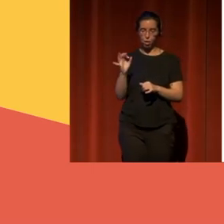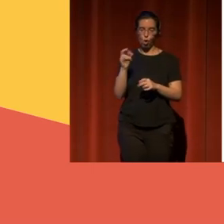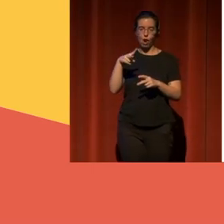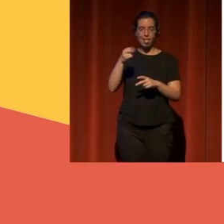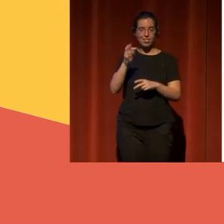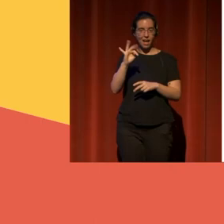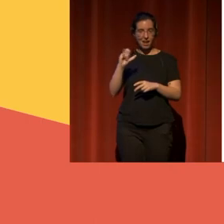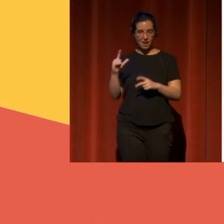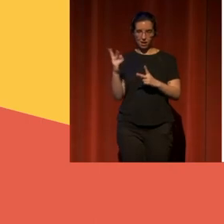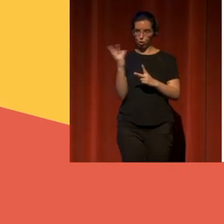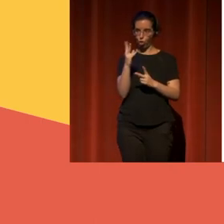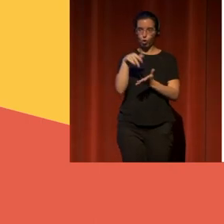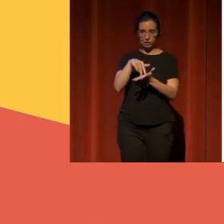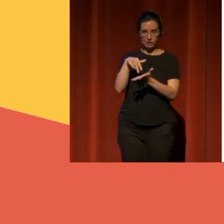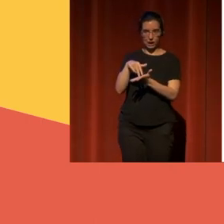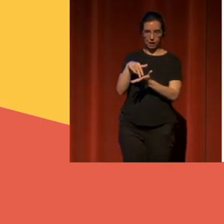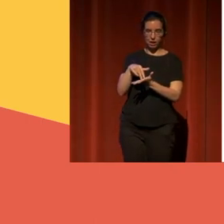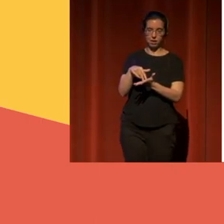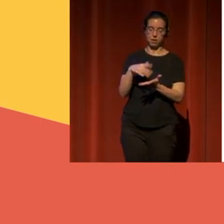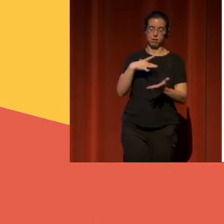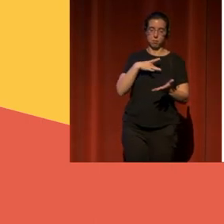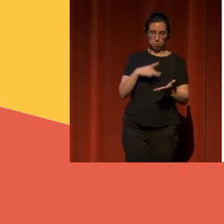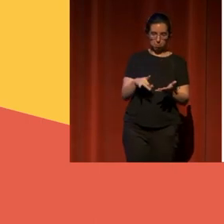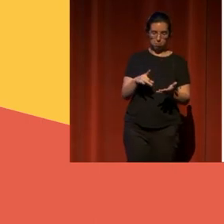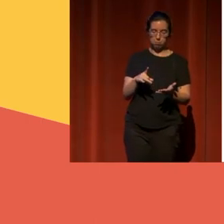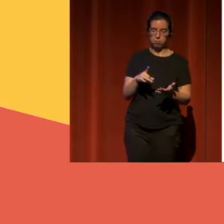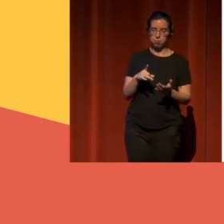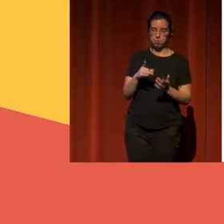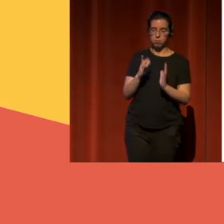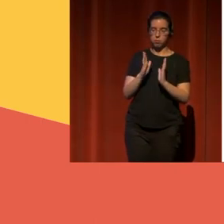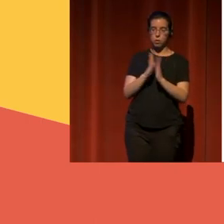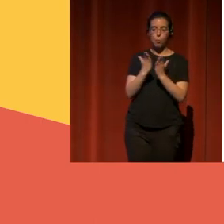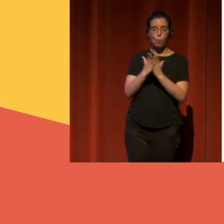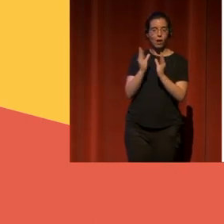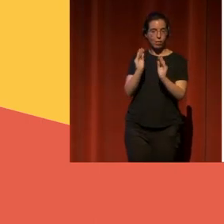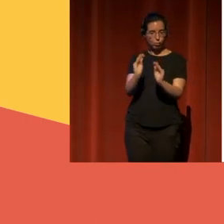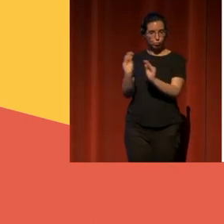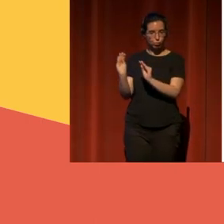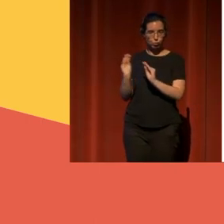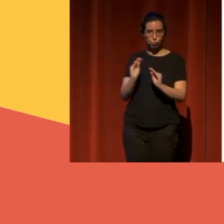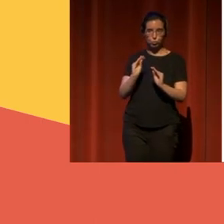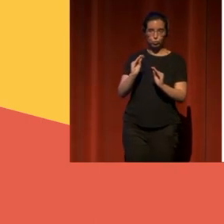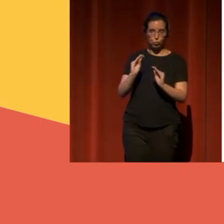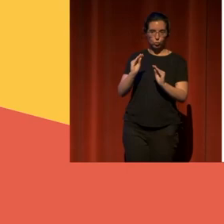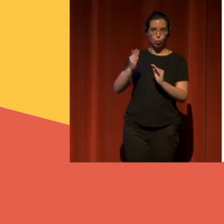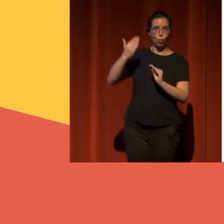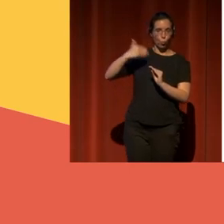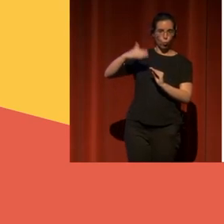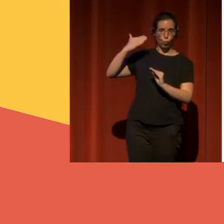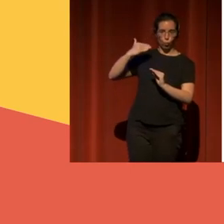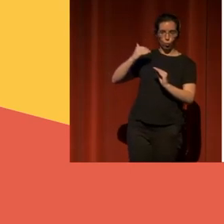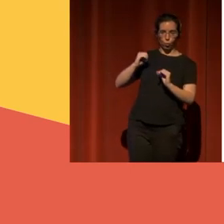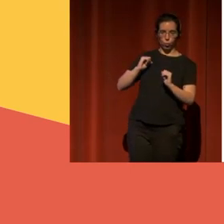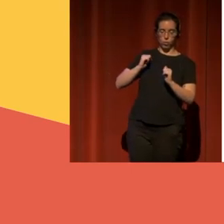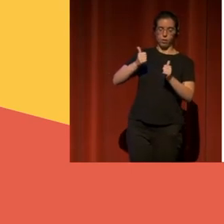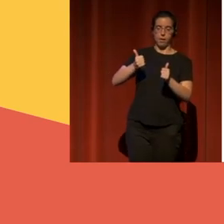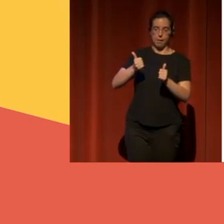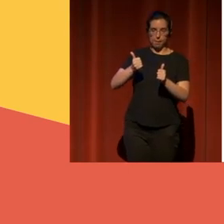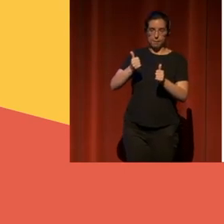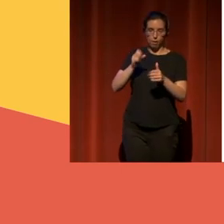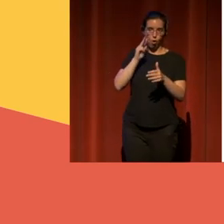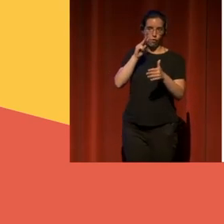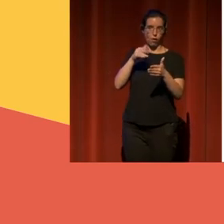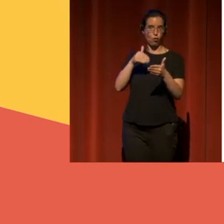aquí, y creo que sus publicaciones en este sentido, aunque fueron muy precoces, también fueron visionarias en cuanto al